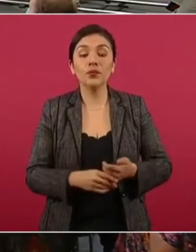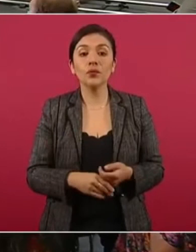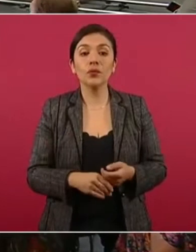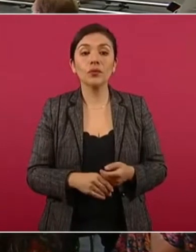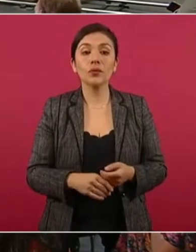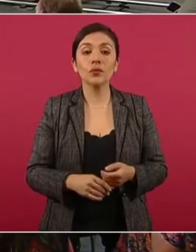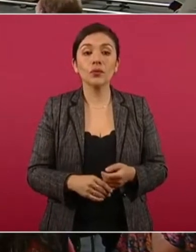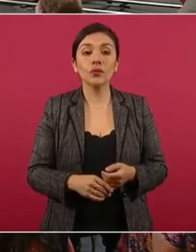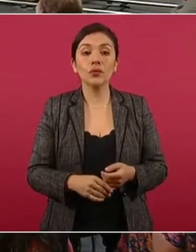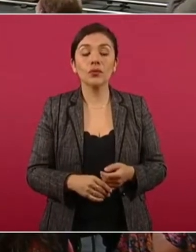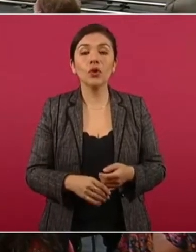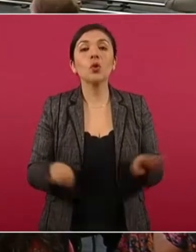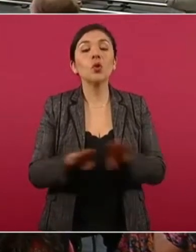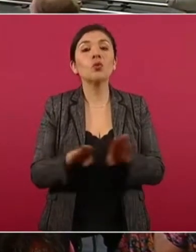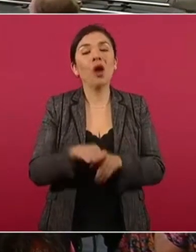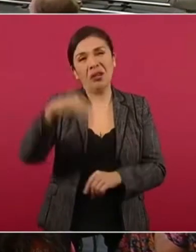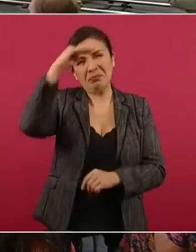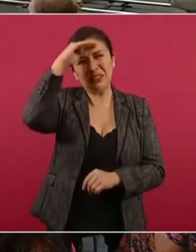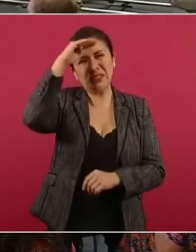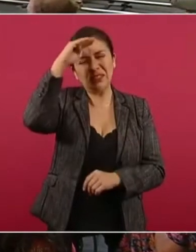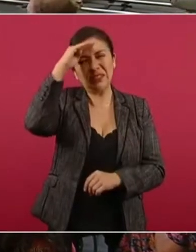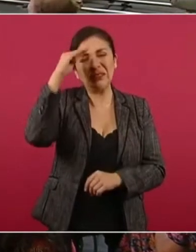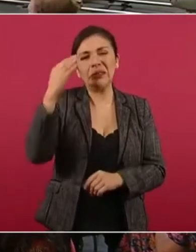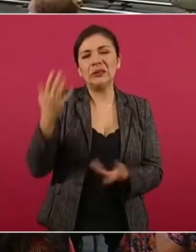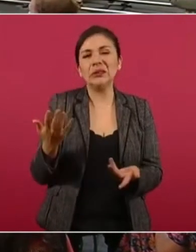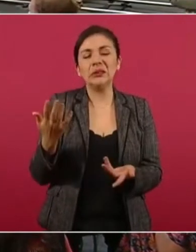el pretexto